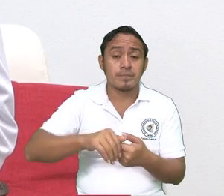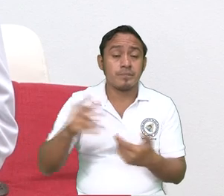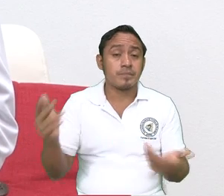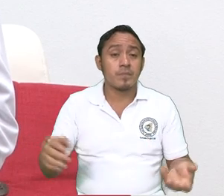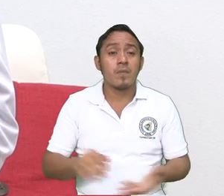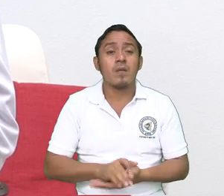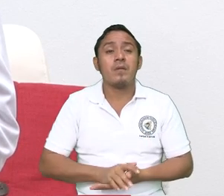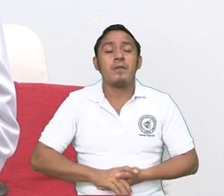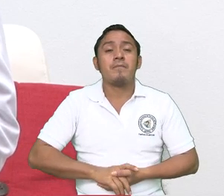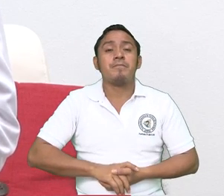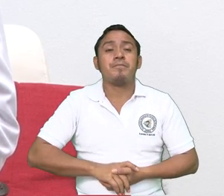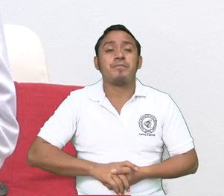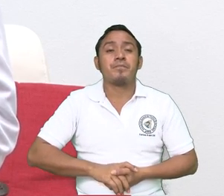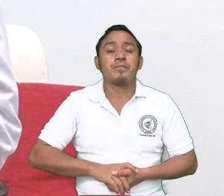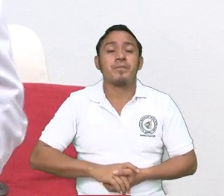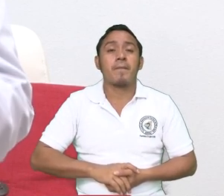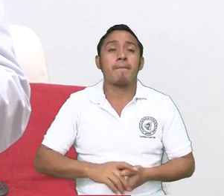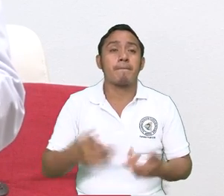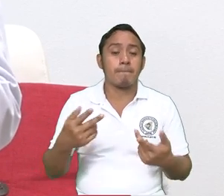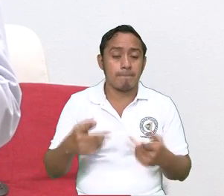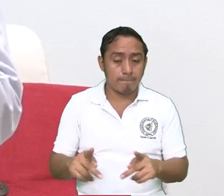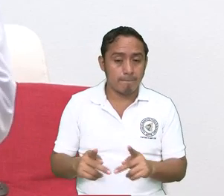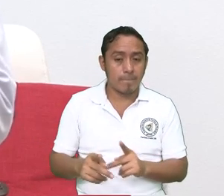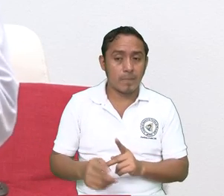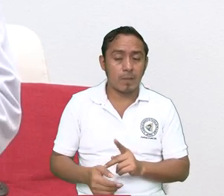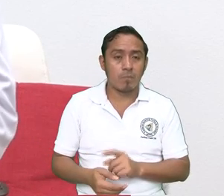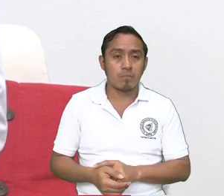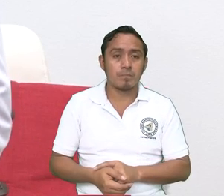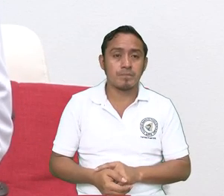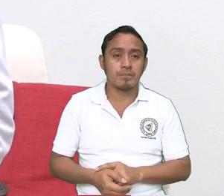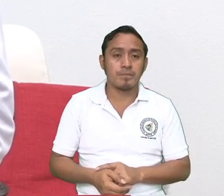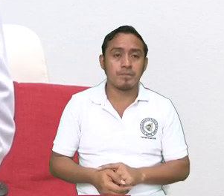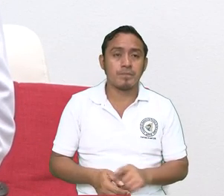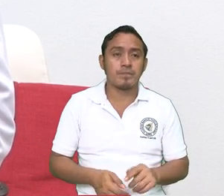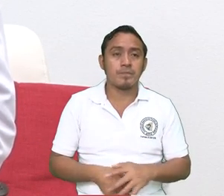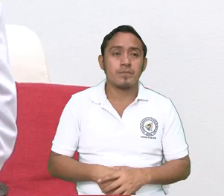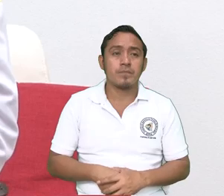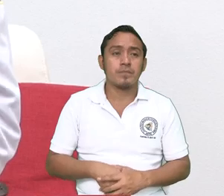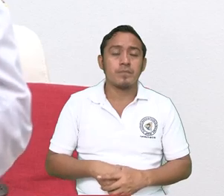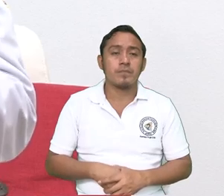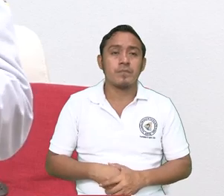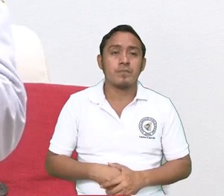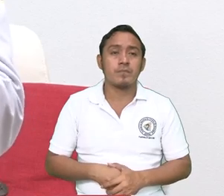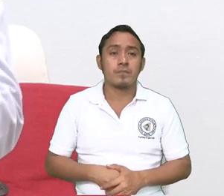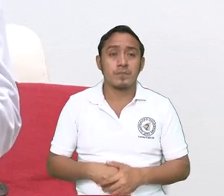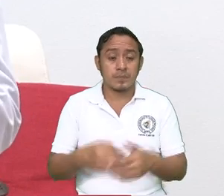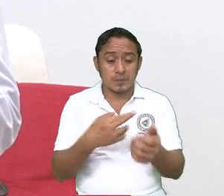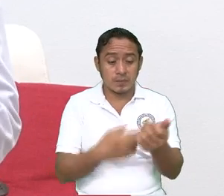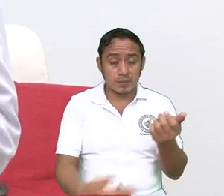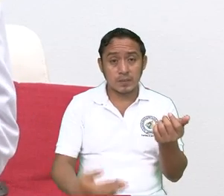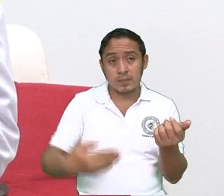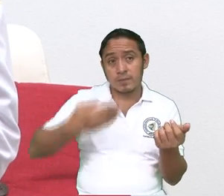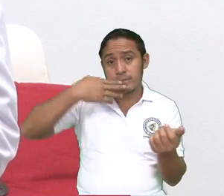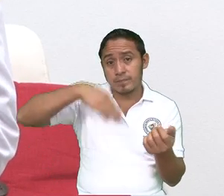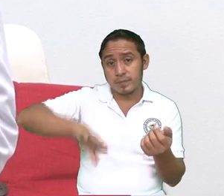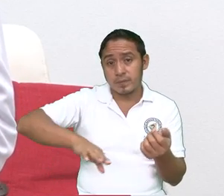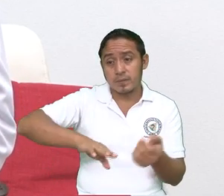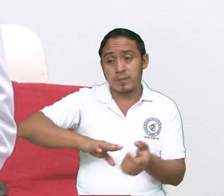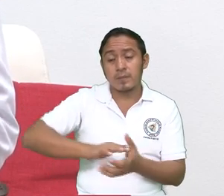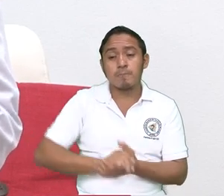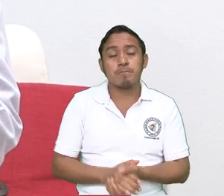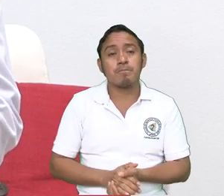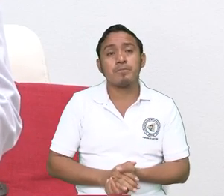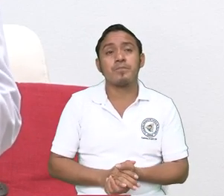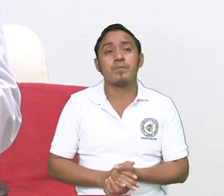pérdida ya pero no significa de que esté la sangre esté mal ya que